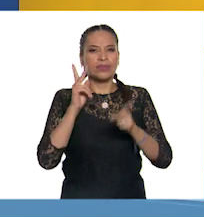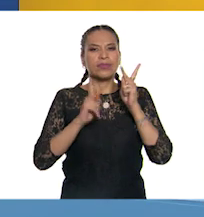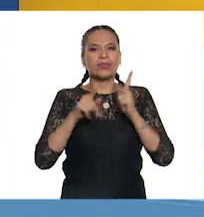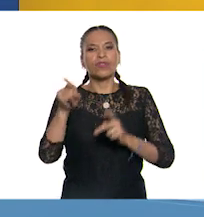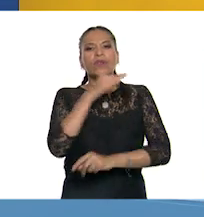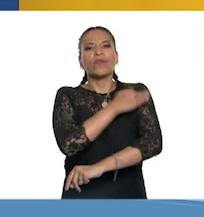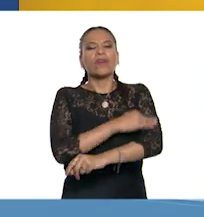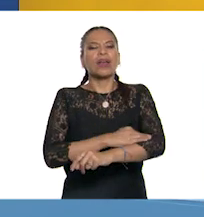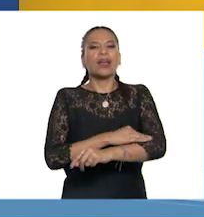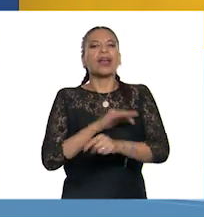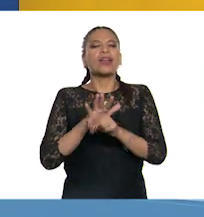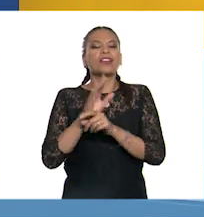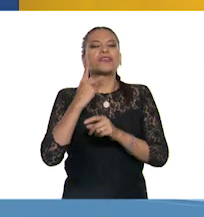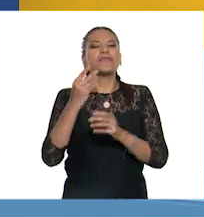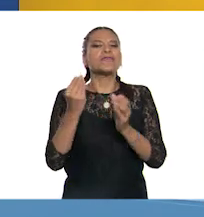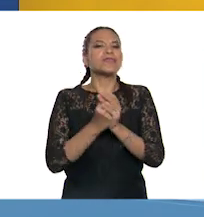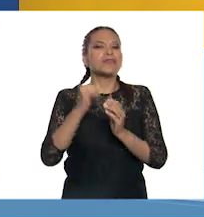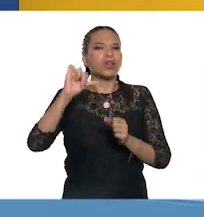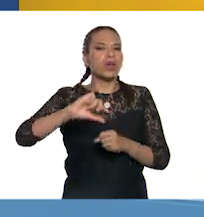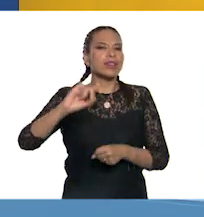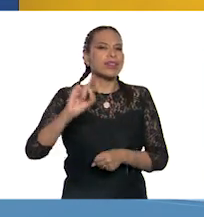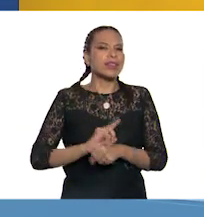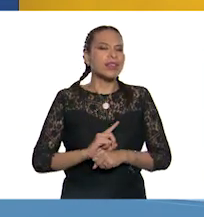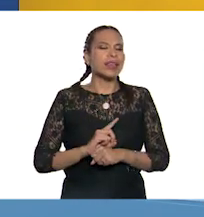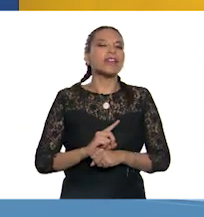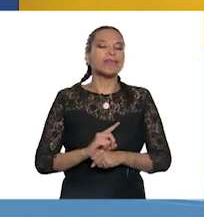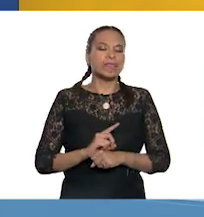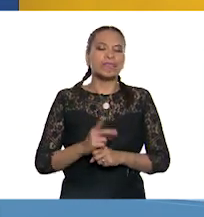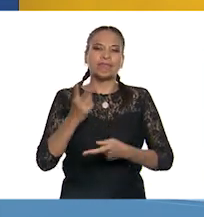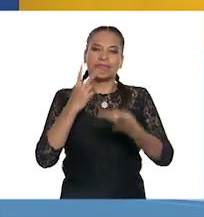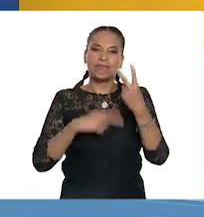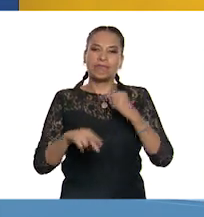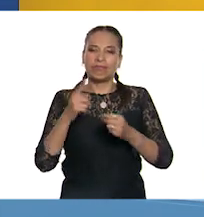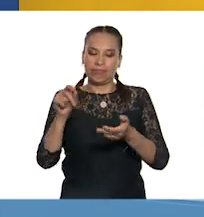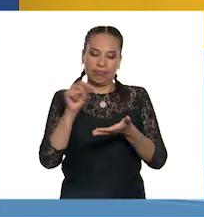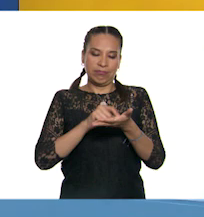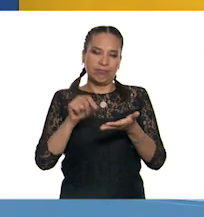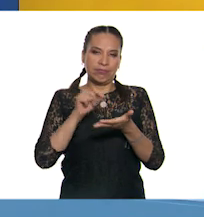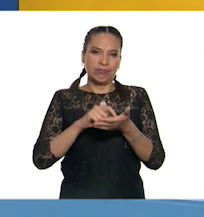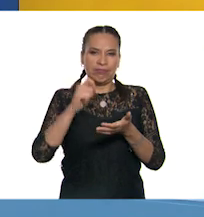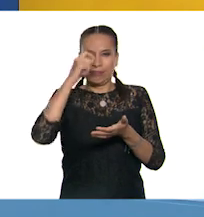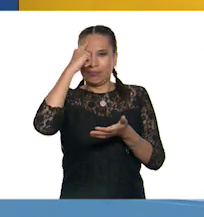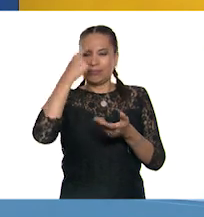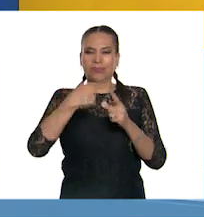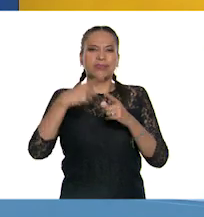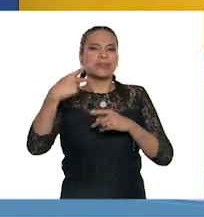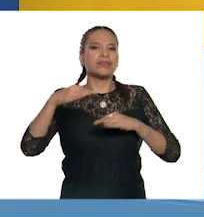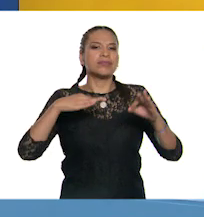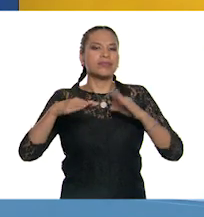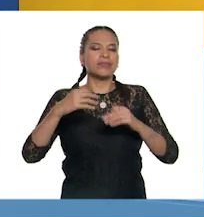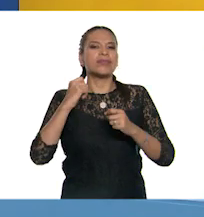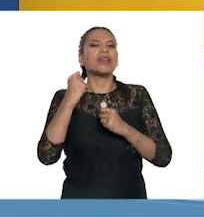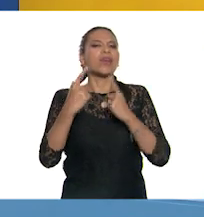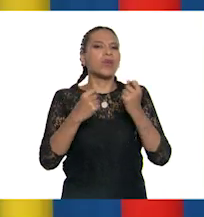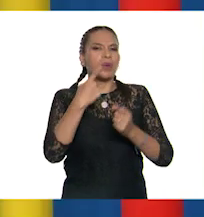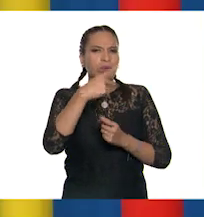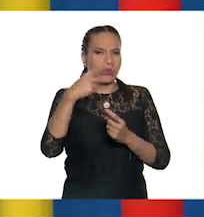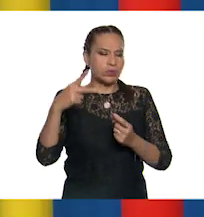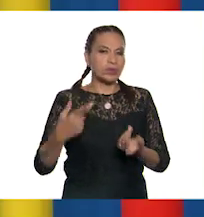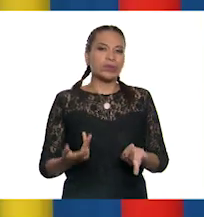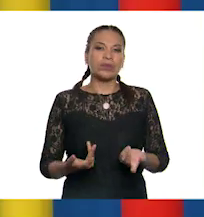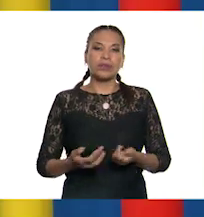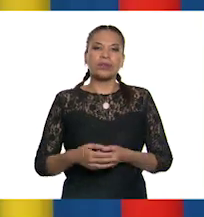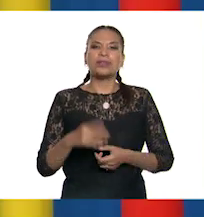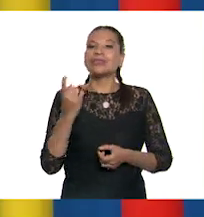con sus familiares sobre la clase del día de hoy y que recuperen una anécdota relacionada con el trabajo de alguno de ellos.